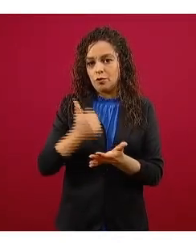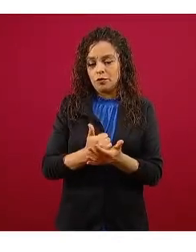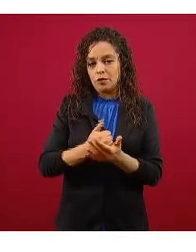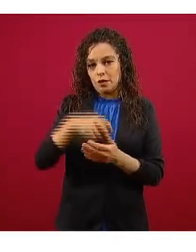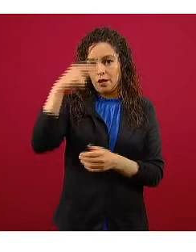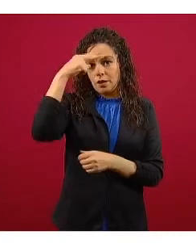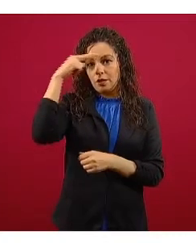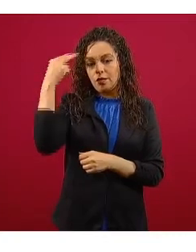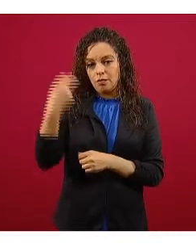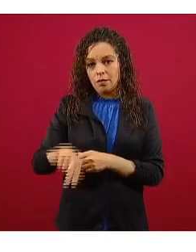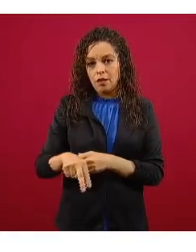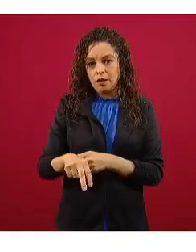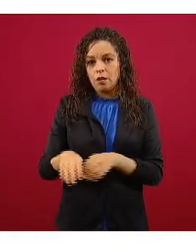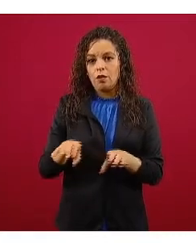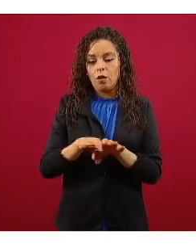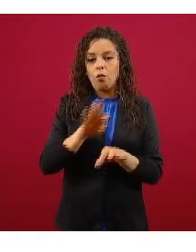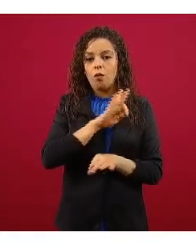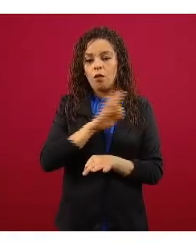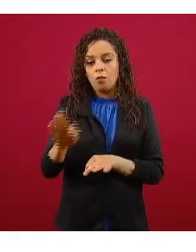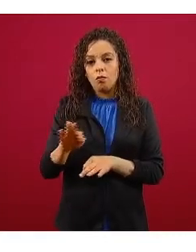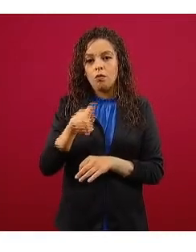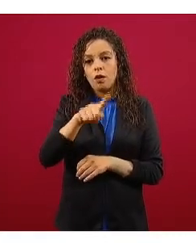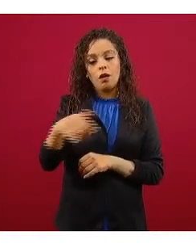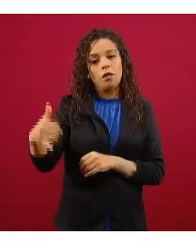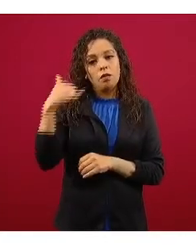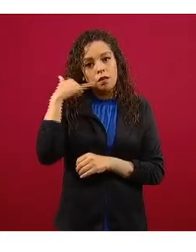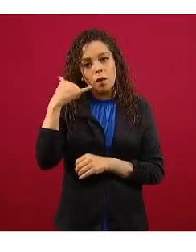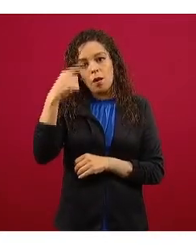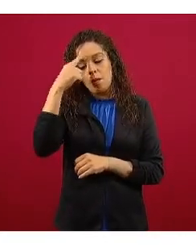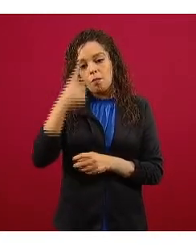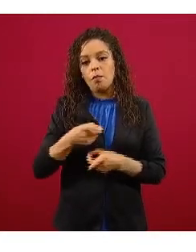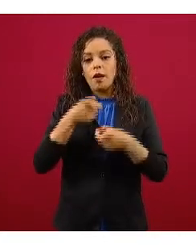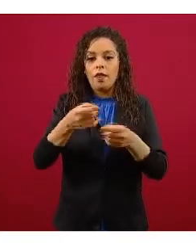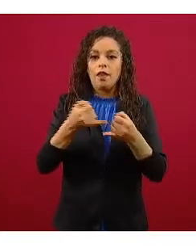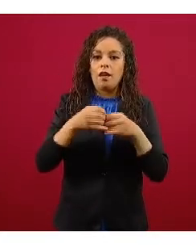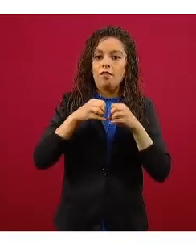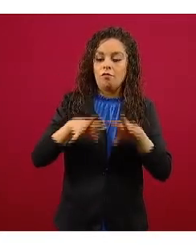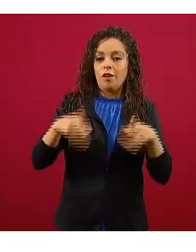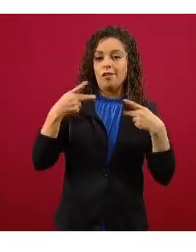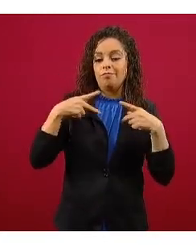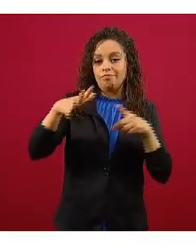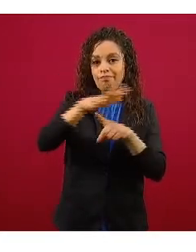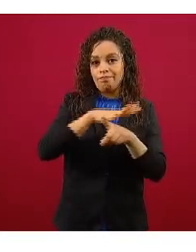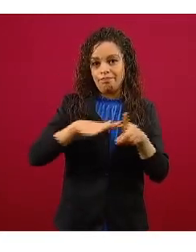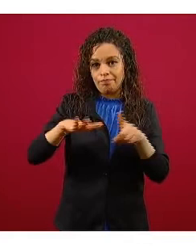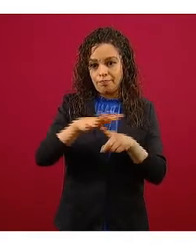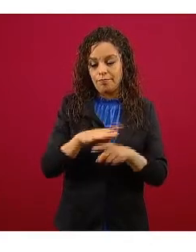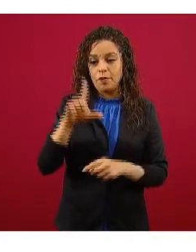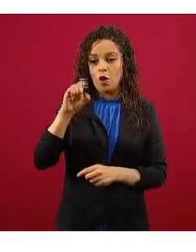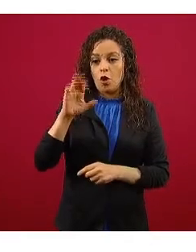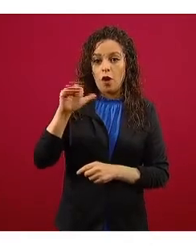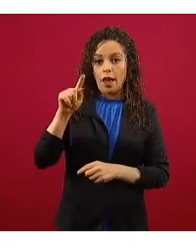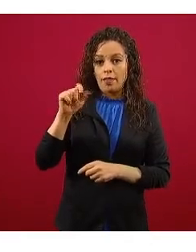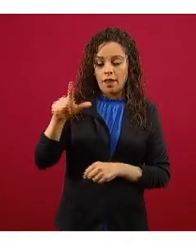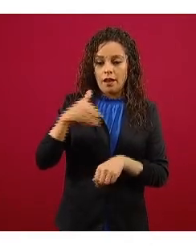México, los mecanismos de orientación ciudadana. Son los números de emergencia, el Locatel